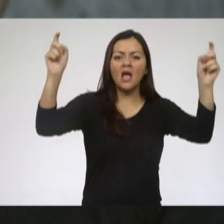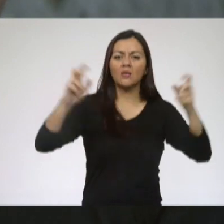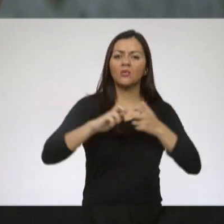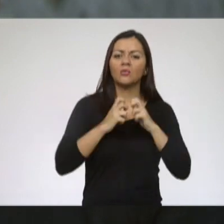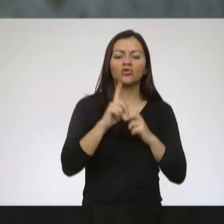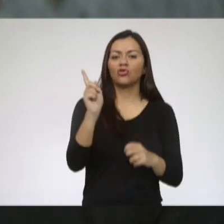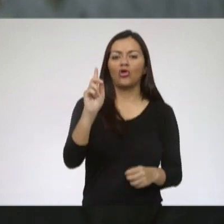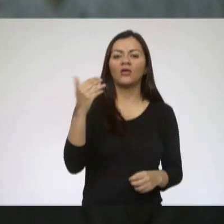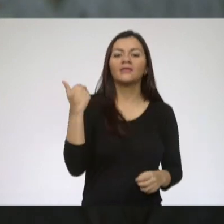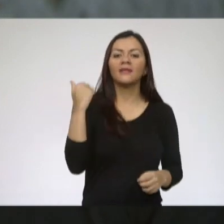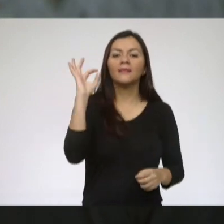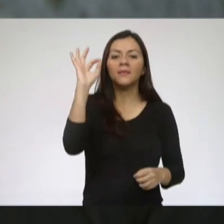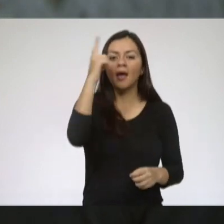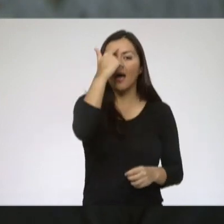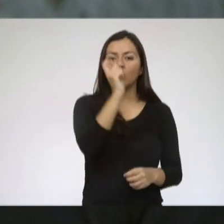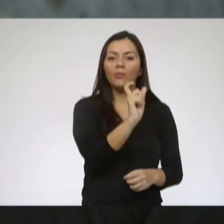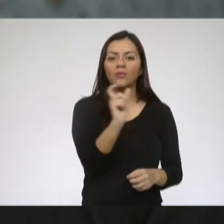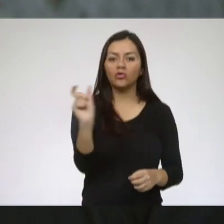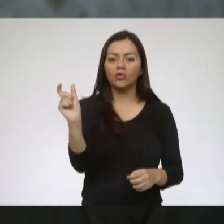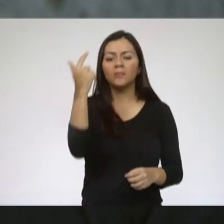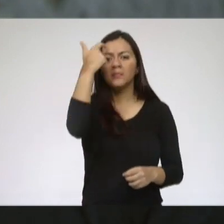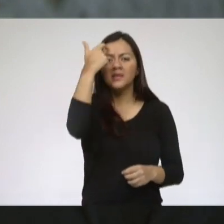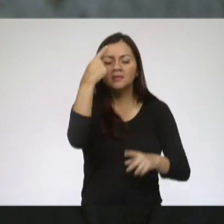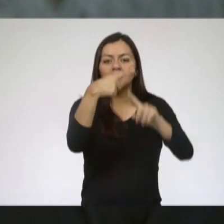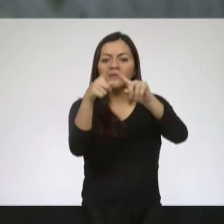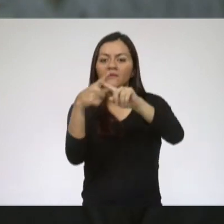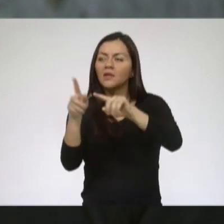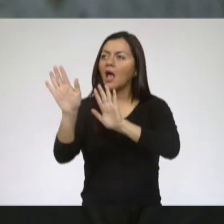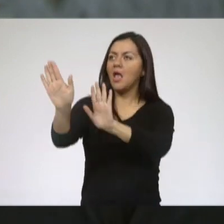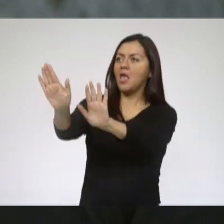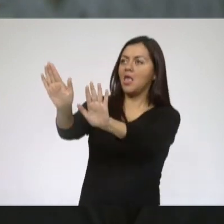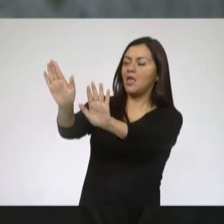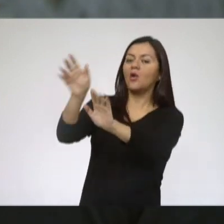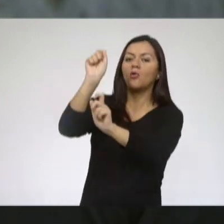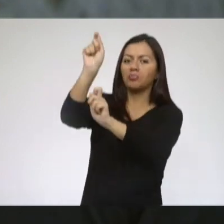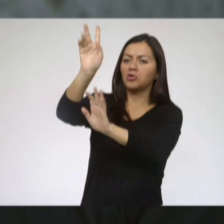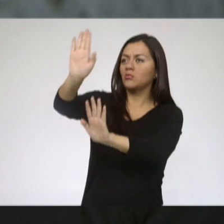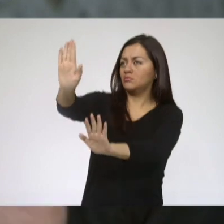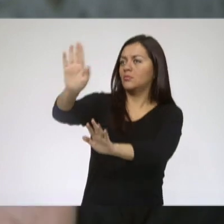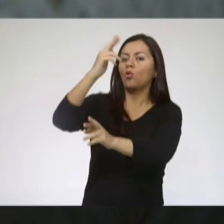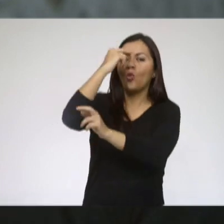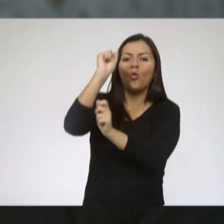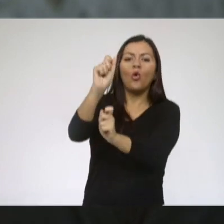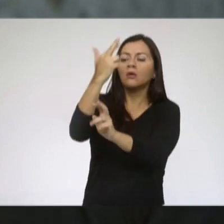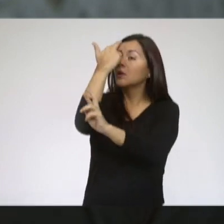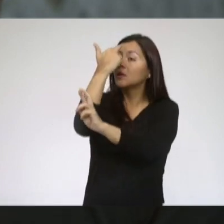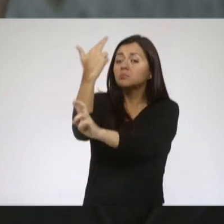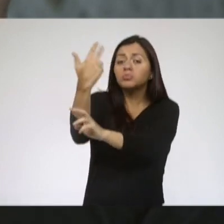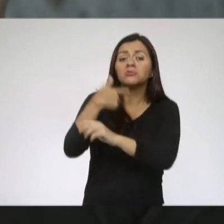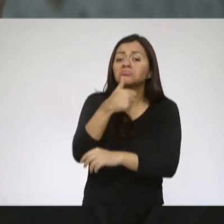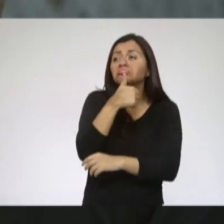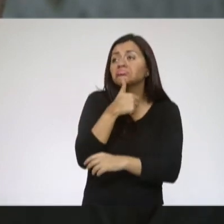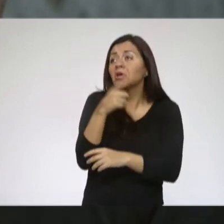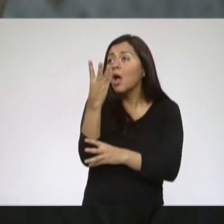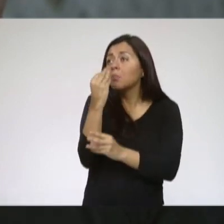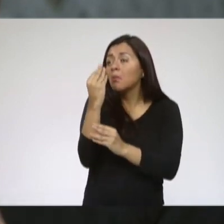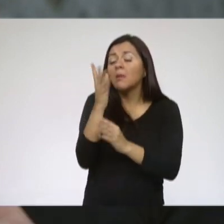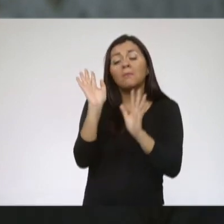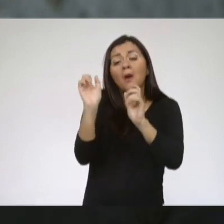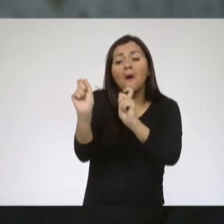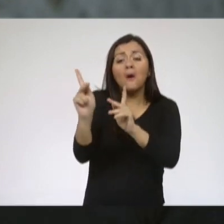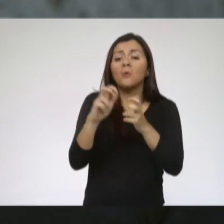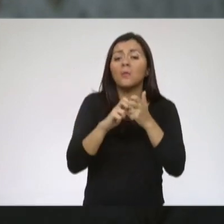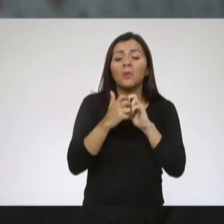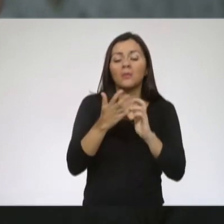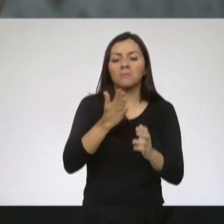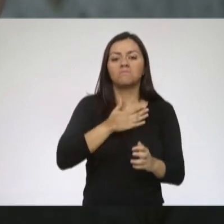sino tener yo creo que pensar diferente al resto, o sea, y tener el respeto y la tolerancia para quererte